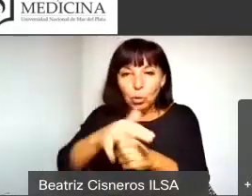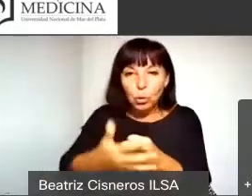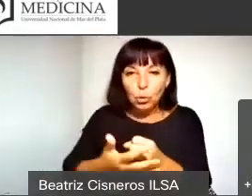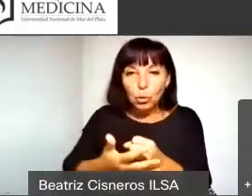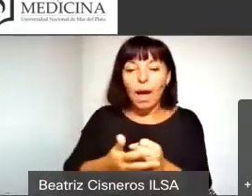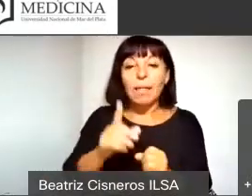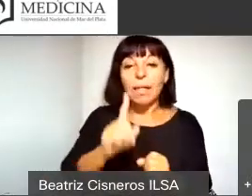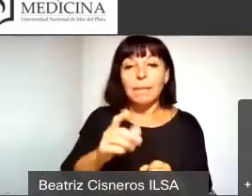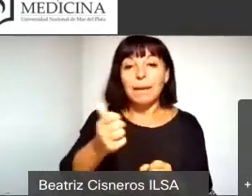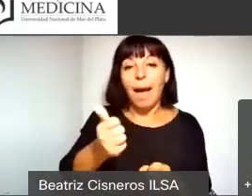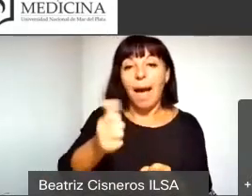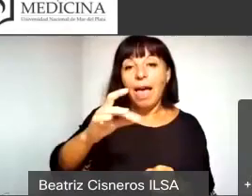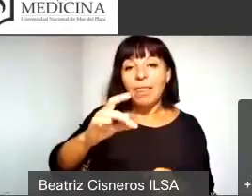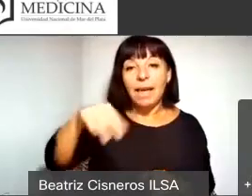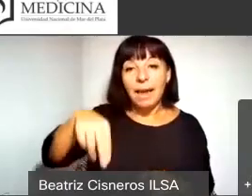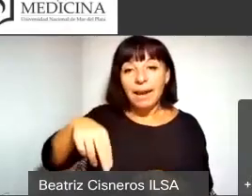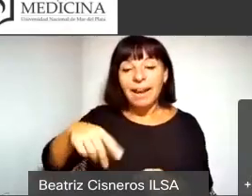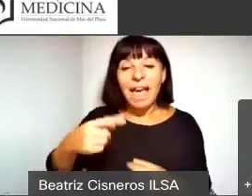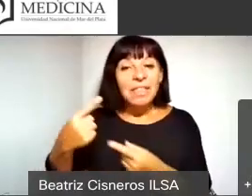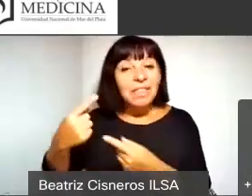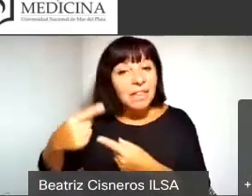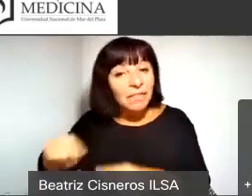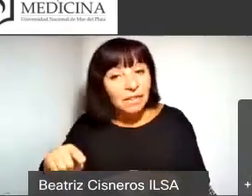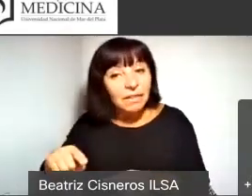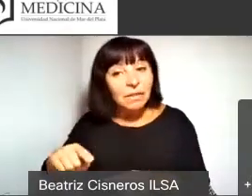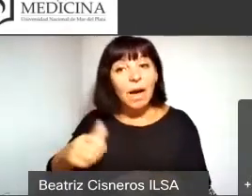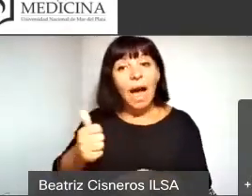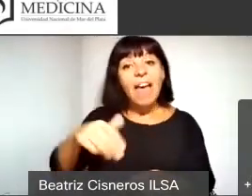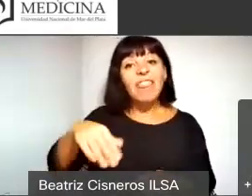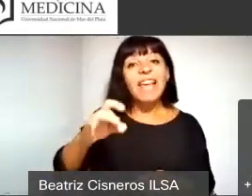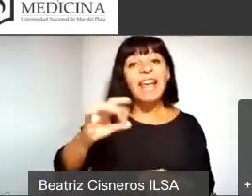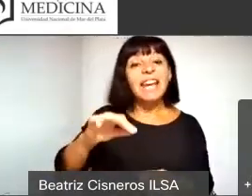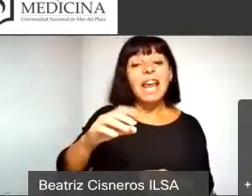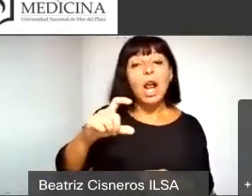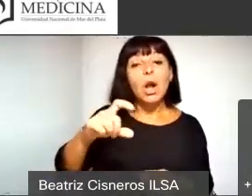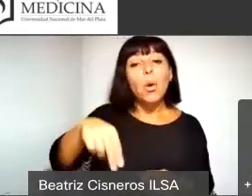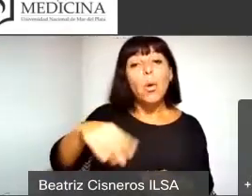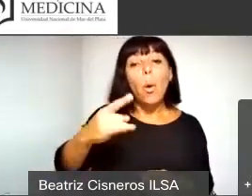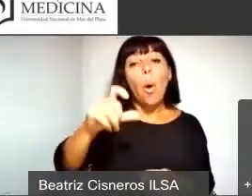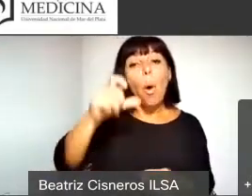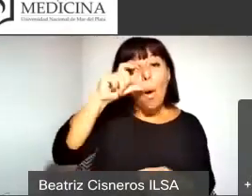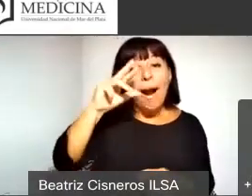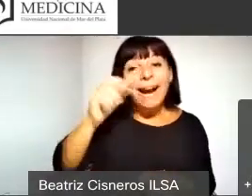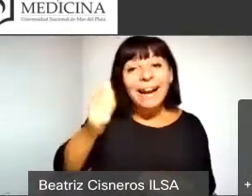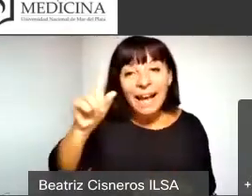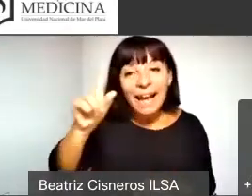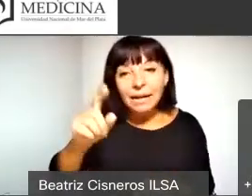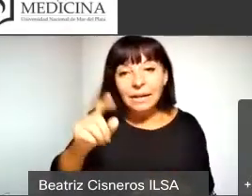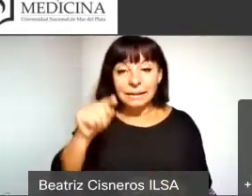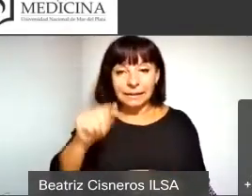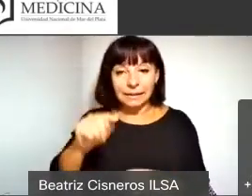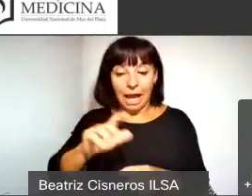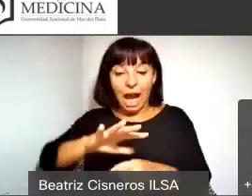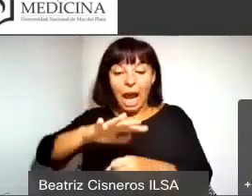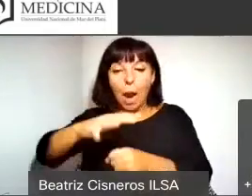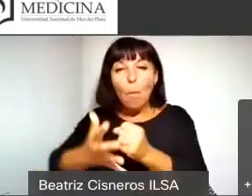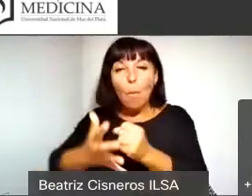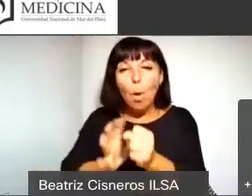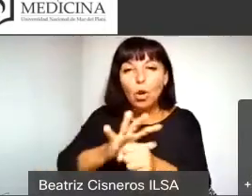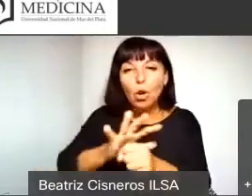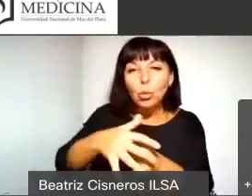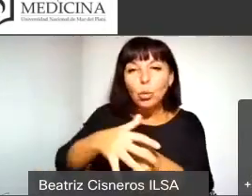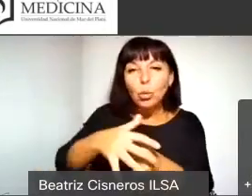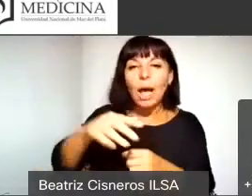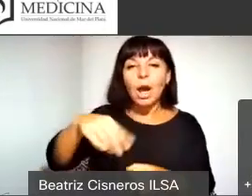es distinto del ADN nuclear. También esta teoría da cuenta del origen de la envoltura nuclear y de la existencia de un